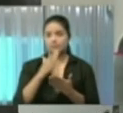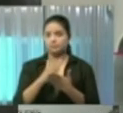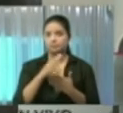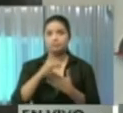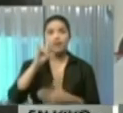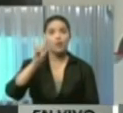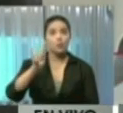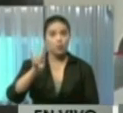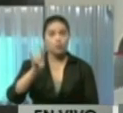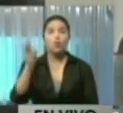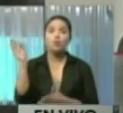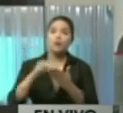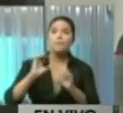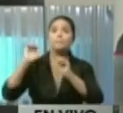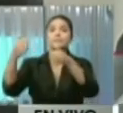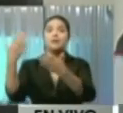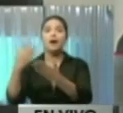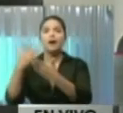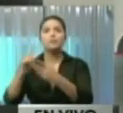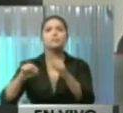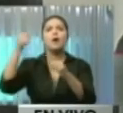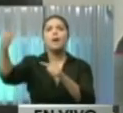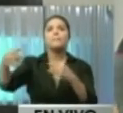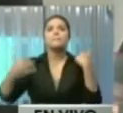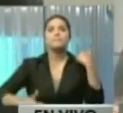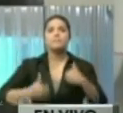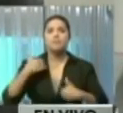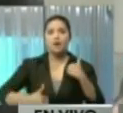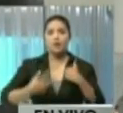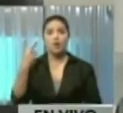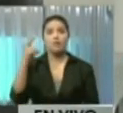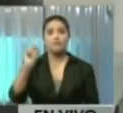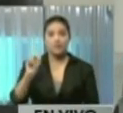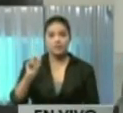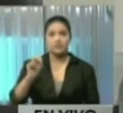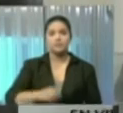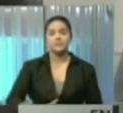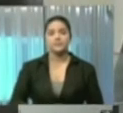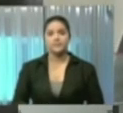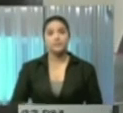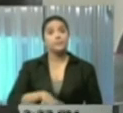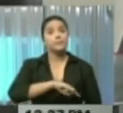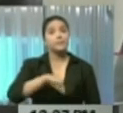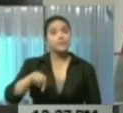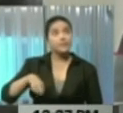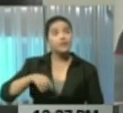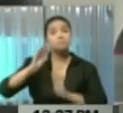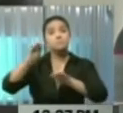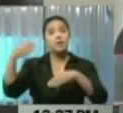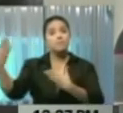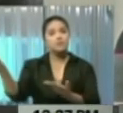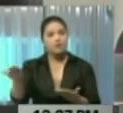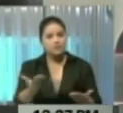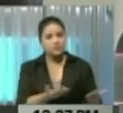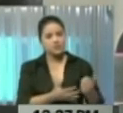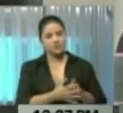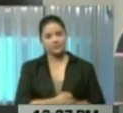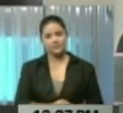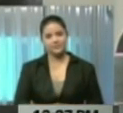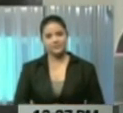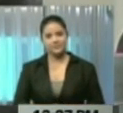nos vamos a reincorporar el próximo miércoles 20. Nosotros hacemos una invitación